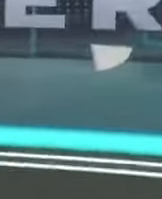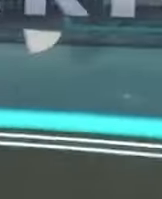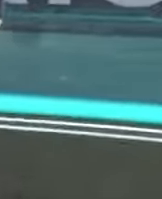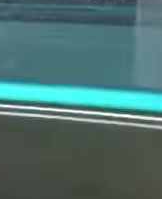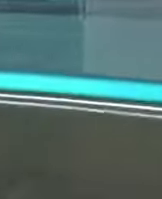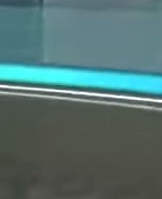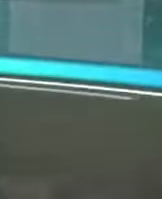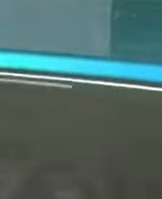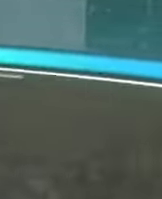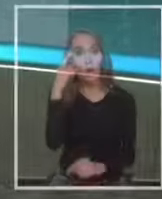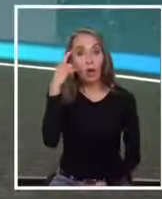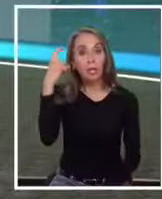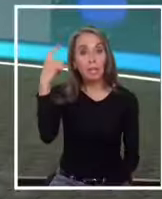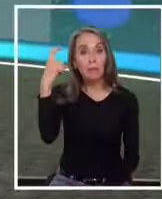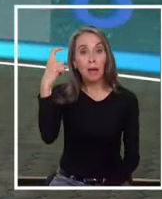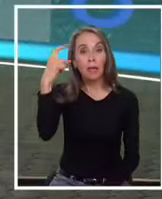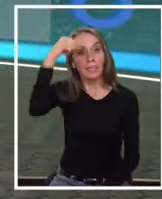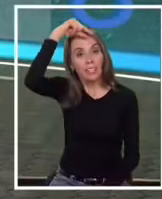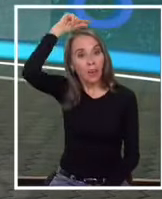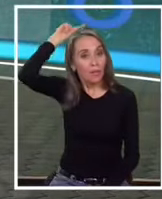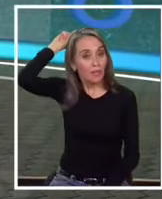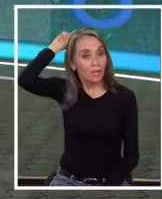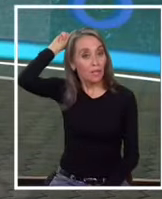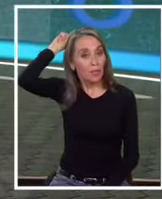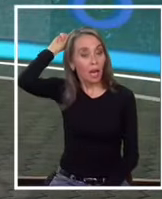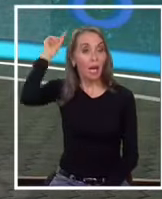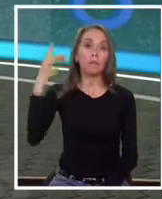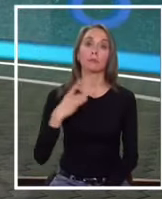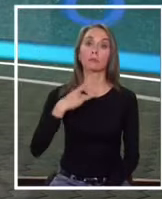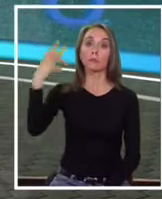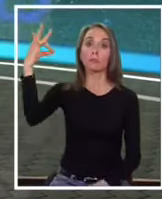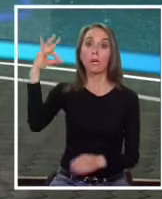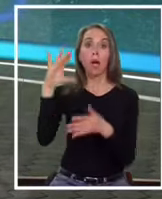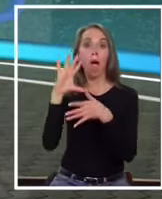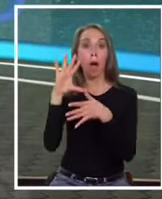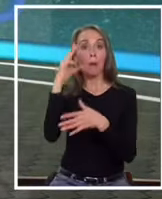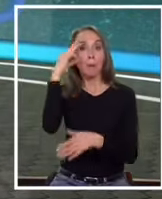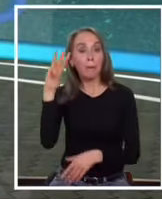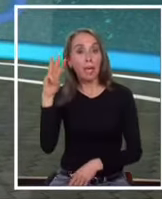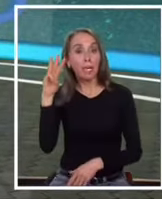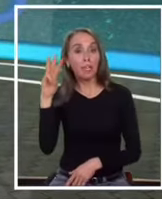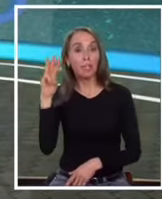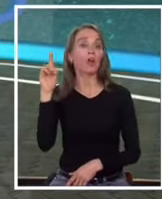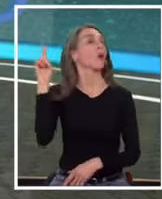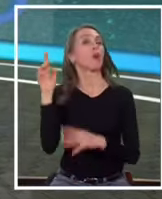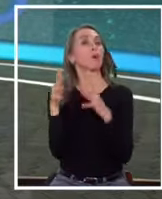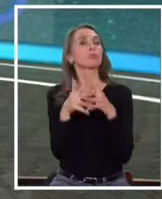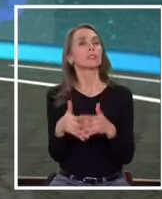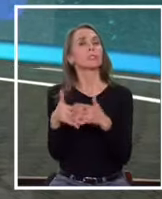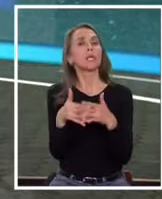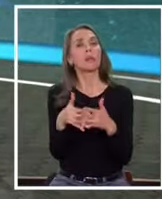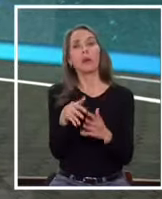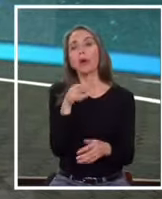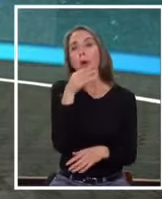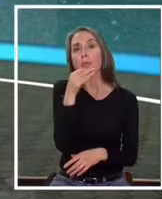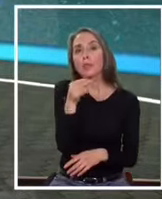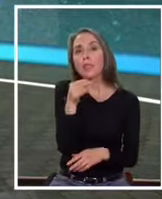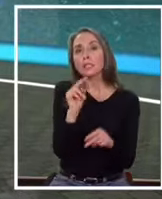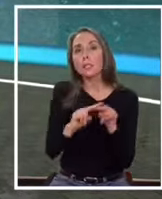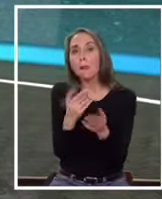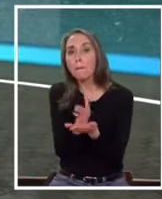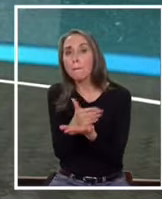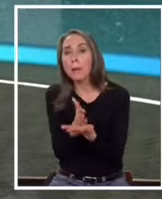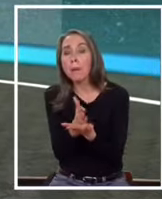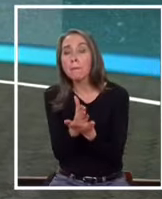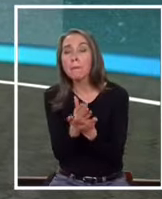Ahí está. ¿Se imaginan Arturo Vidal a la América de México? Pues bien, allá en Norteamérica dicen que están preparando